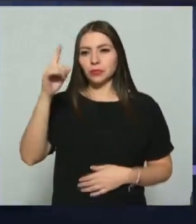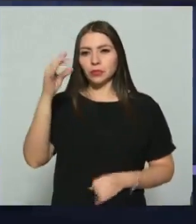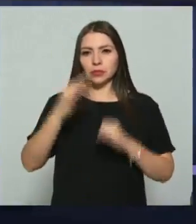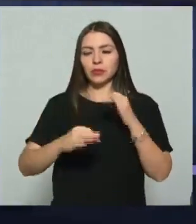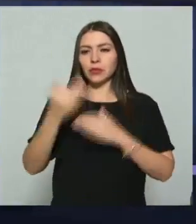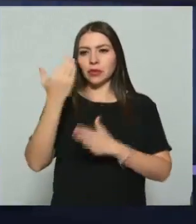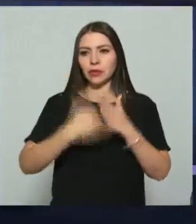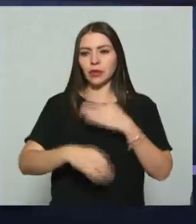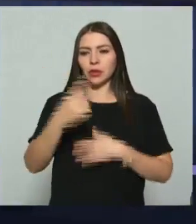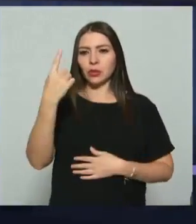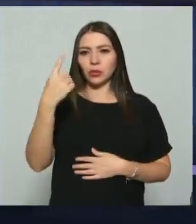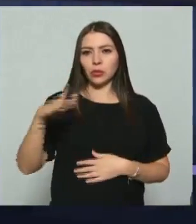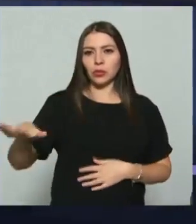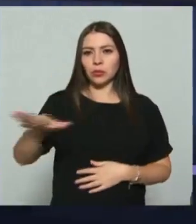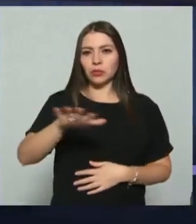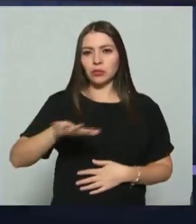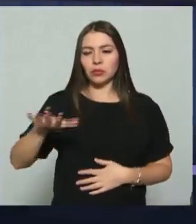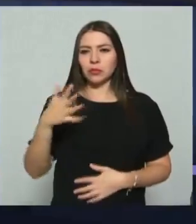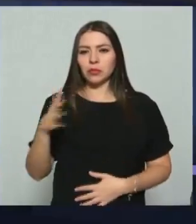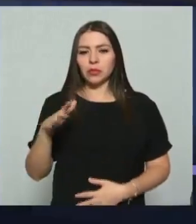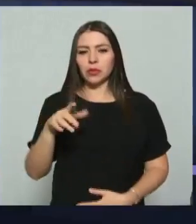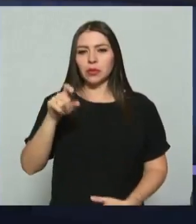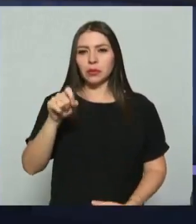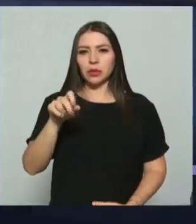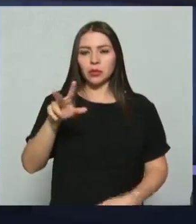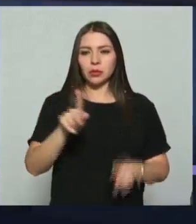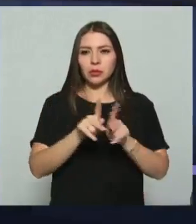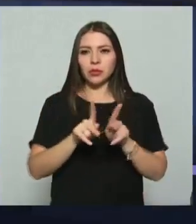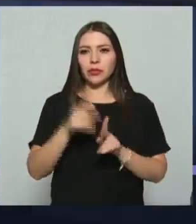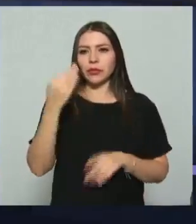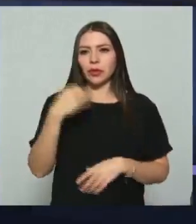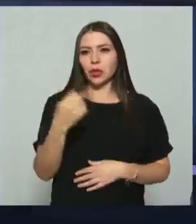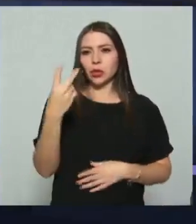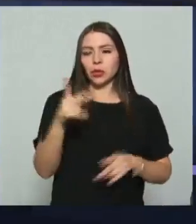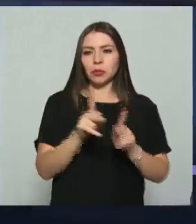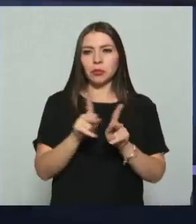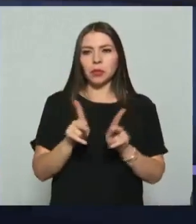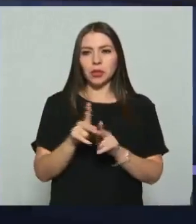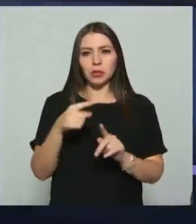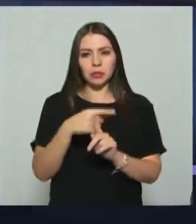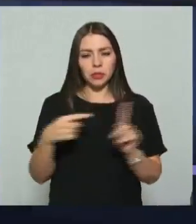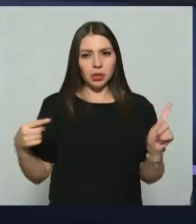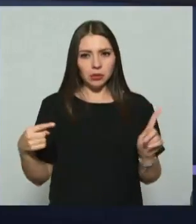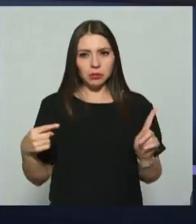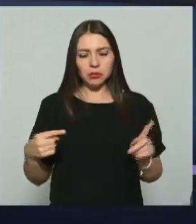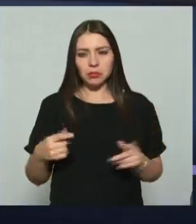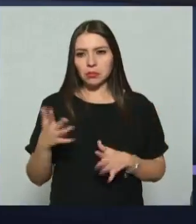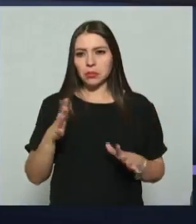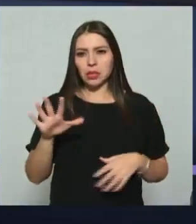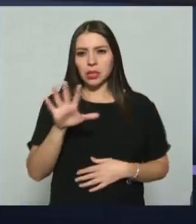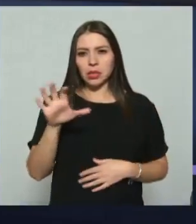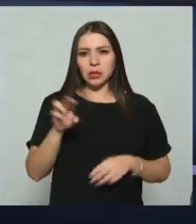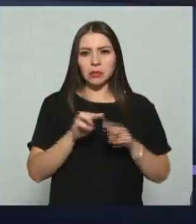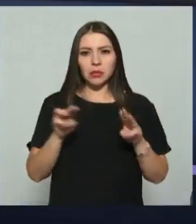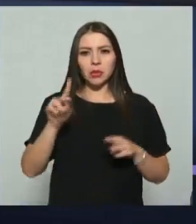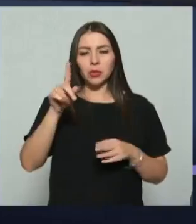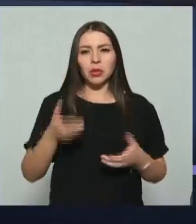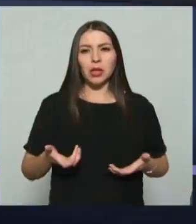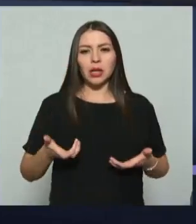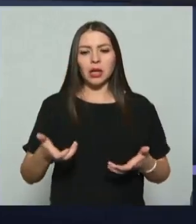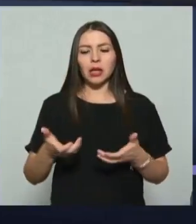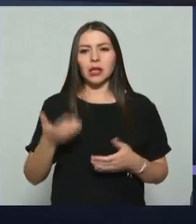falta una parte, son de 28 patios, nos faltan 2 patios y medio, 500 metros de una avenida principal